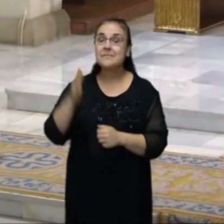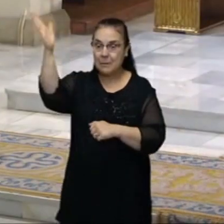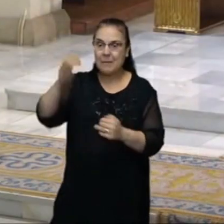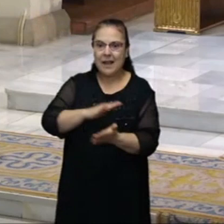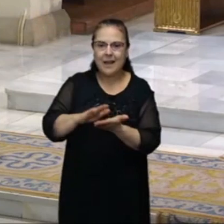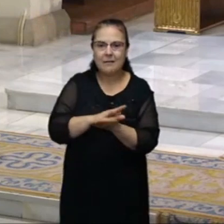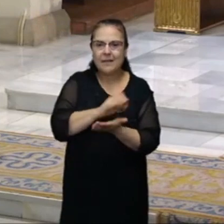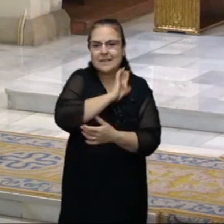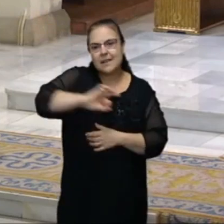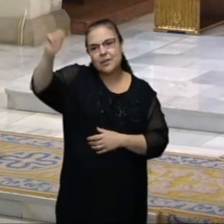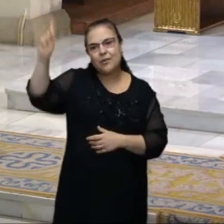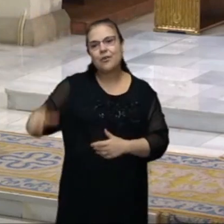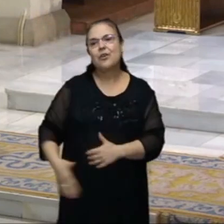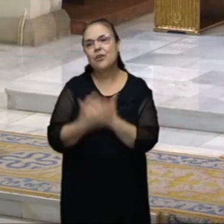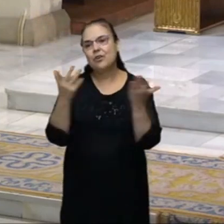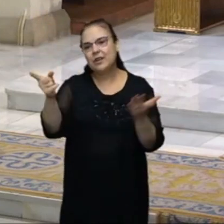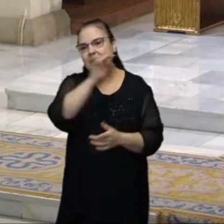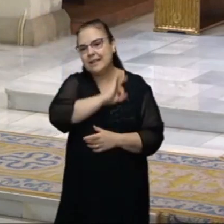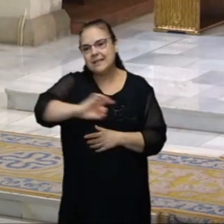Palabra del Señor.